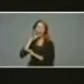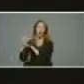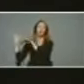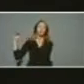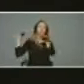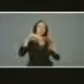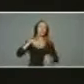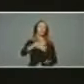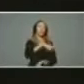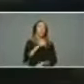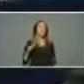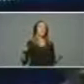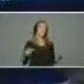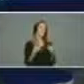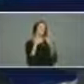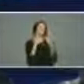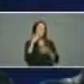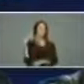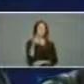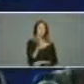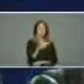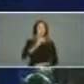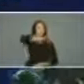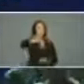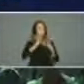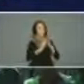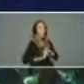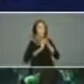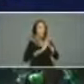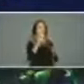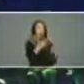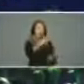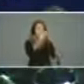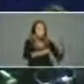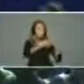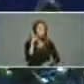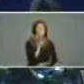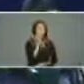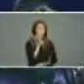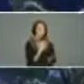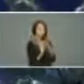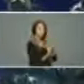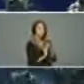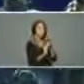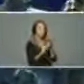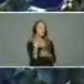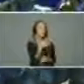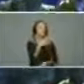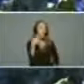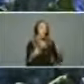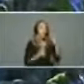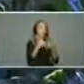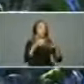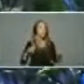la urbe chicharrera para luchar contra las injusticias en los concursos de